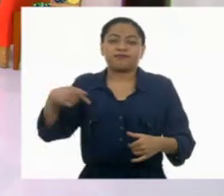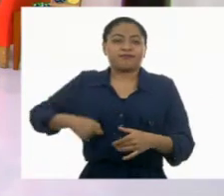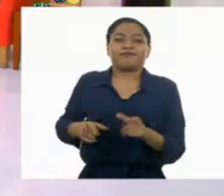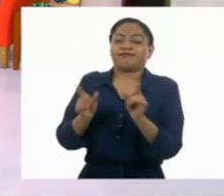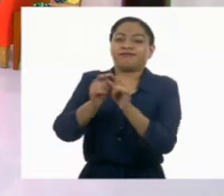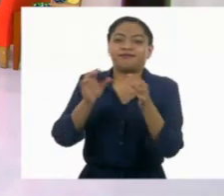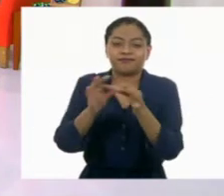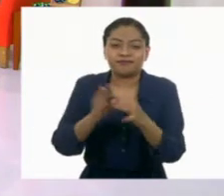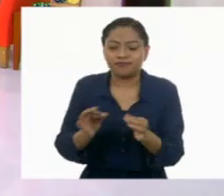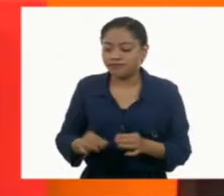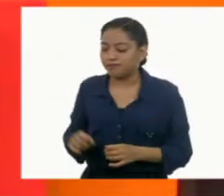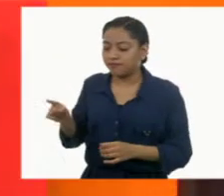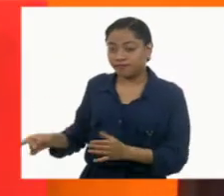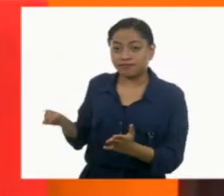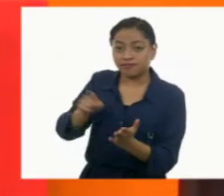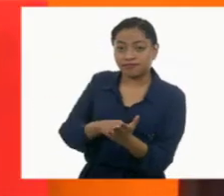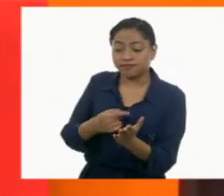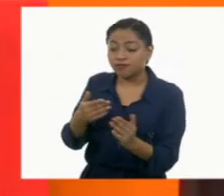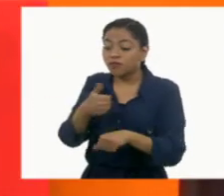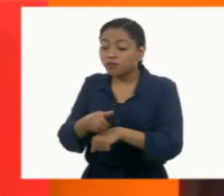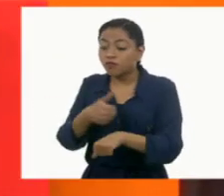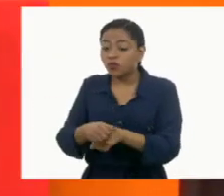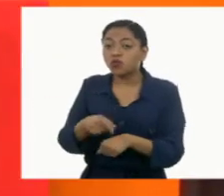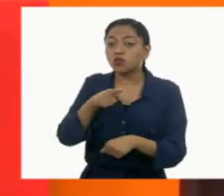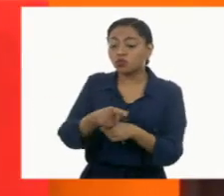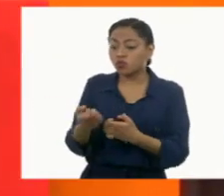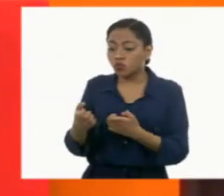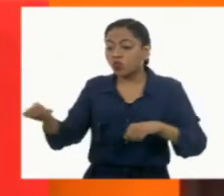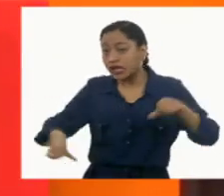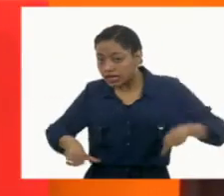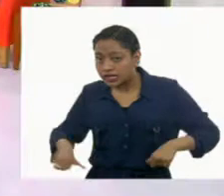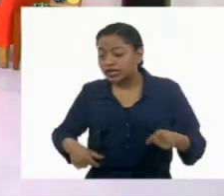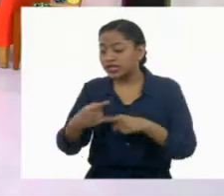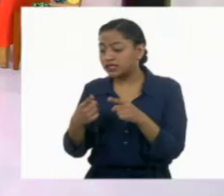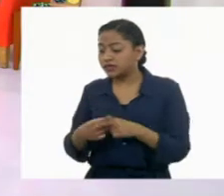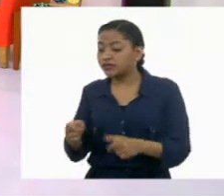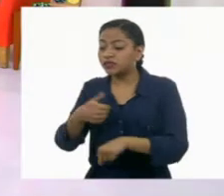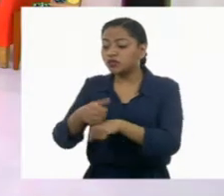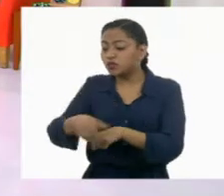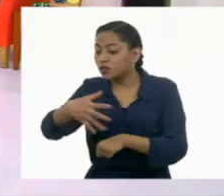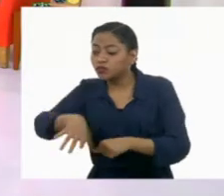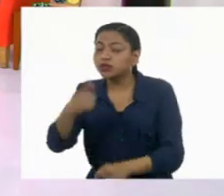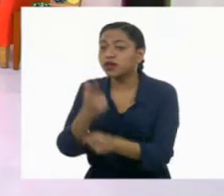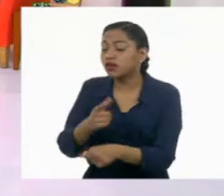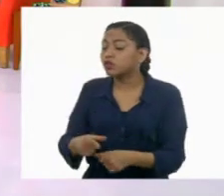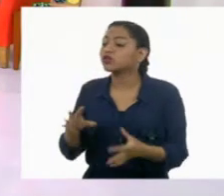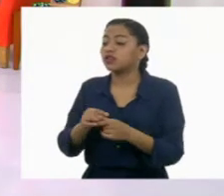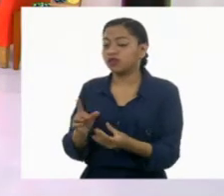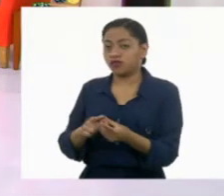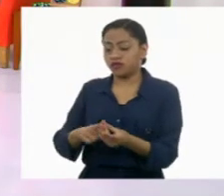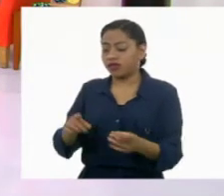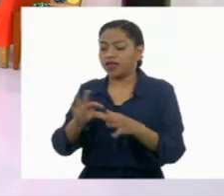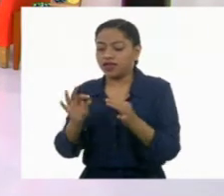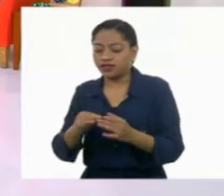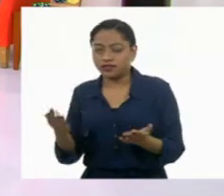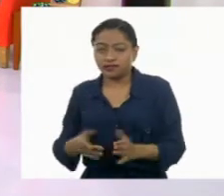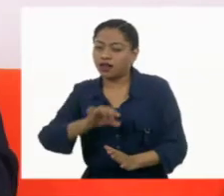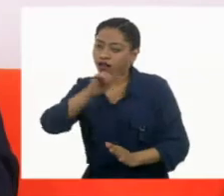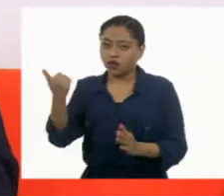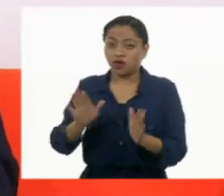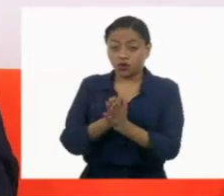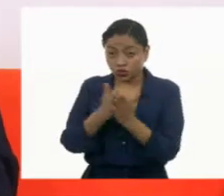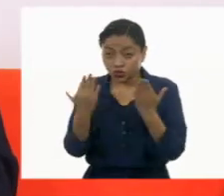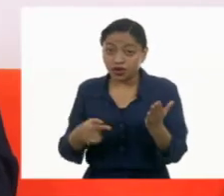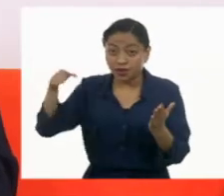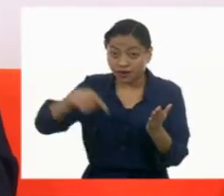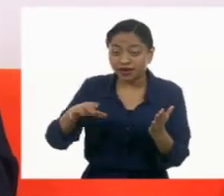ubicar al niño en qué página puede encontrar esa lección con la que vamos a trabajar en un momento determinado. Otra cosa es